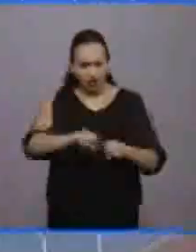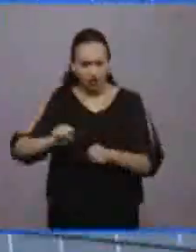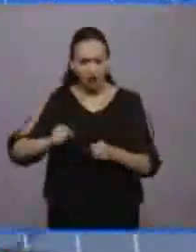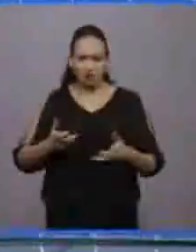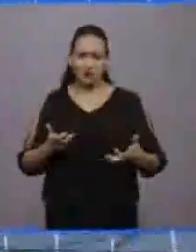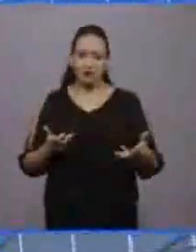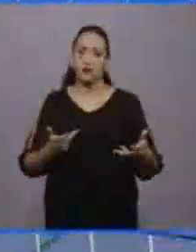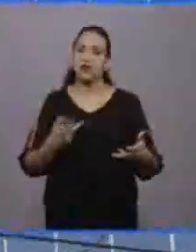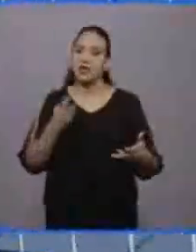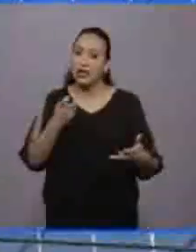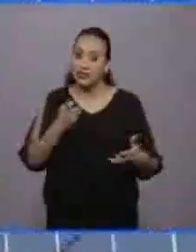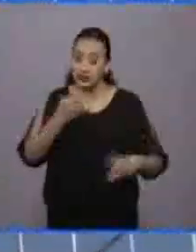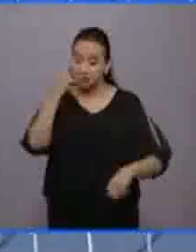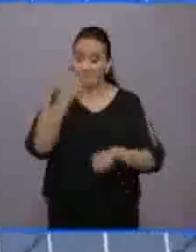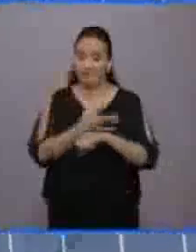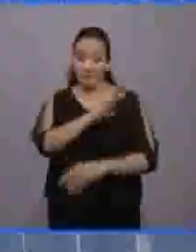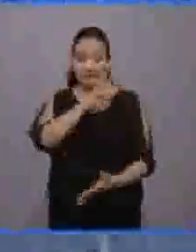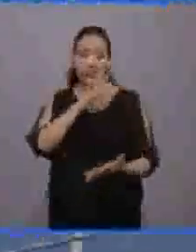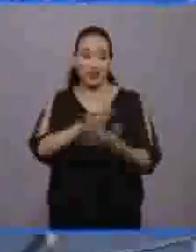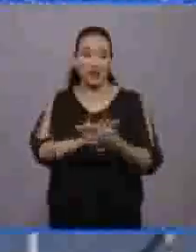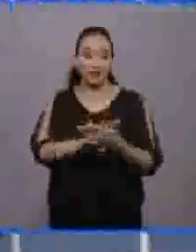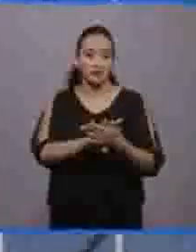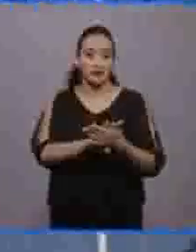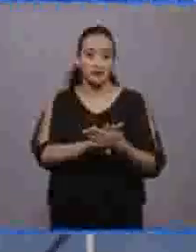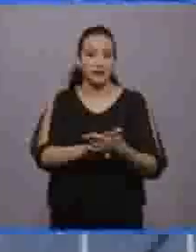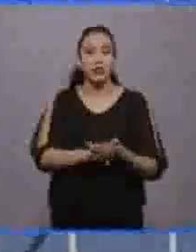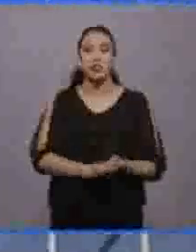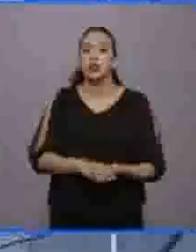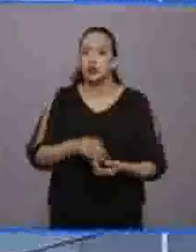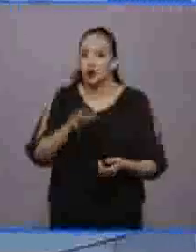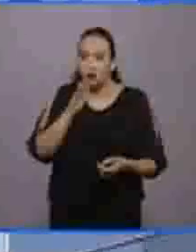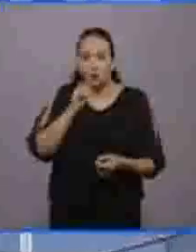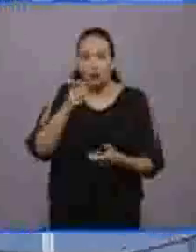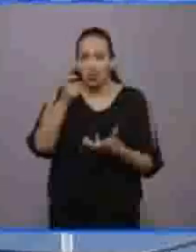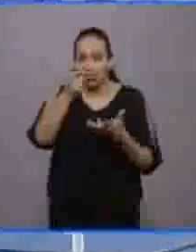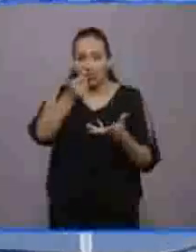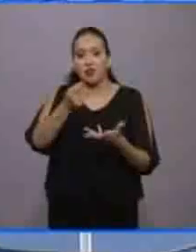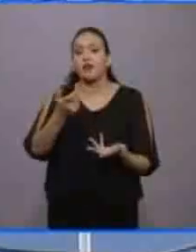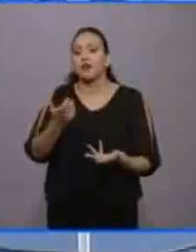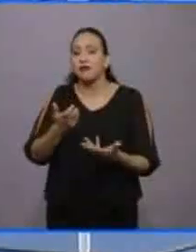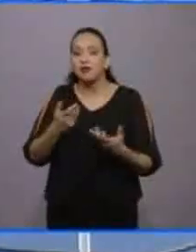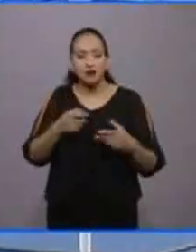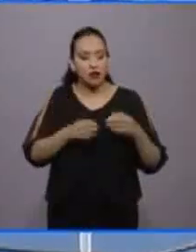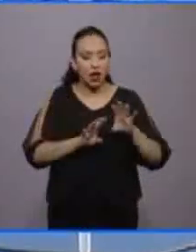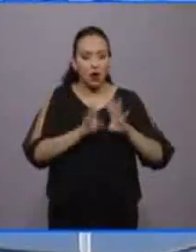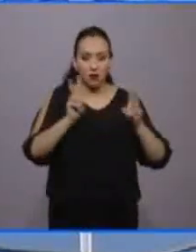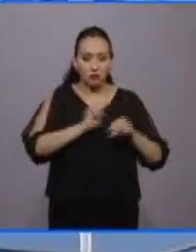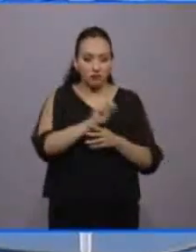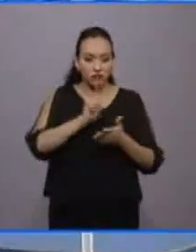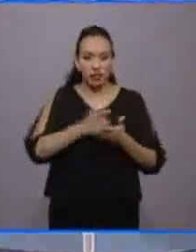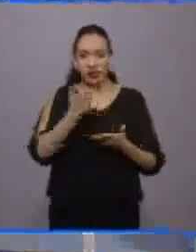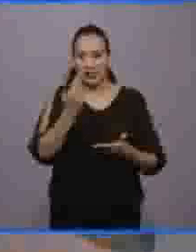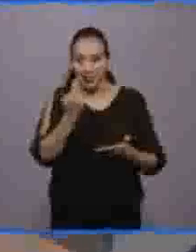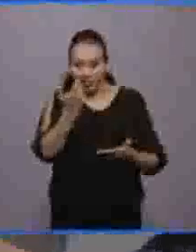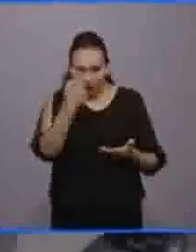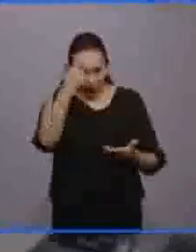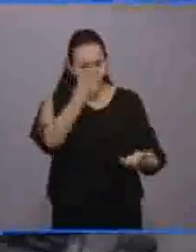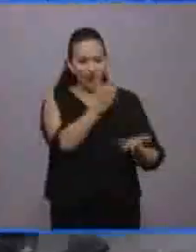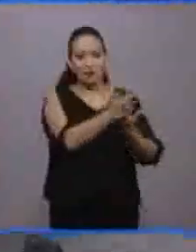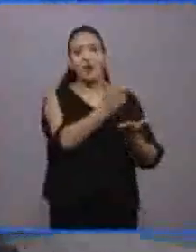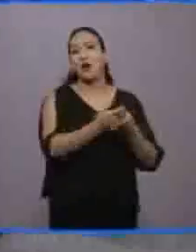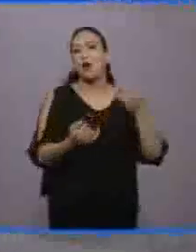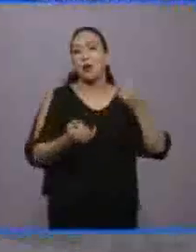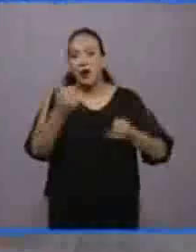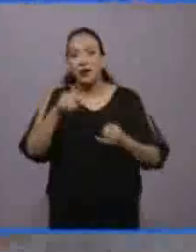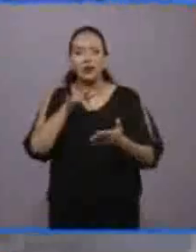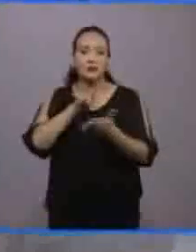delitos sancionados penalmente e implica socavar los cimientos del Estado de Derecho. Por ello exigieron la inmediata restitución de